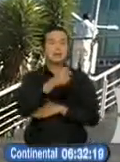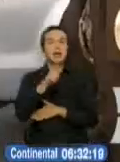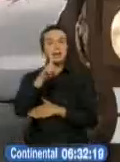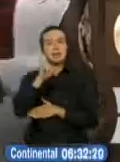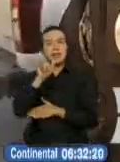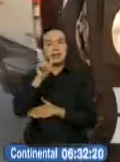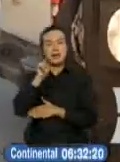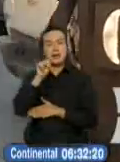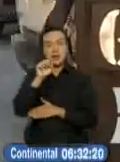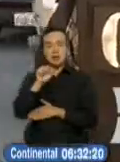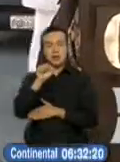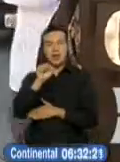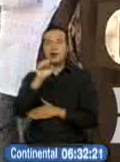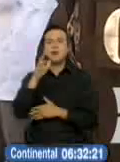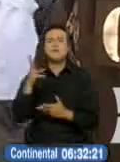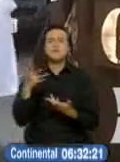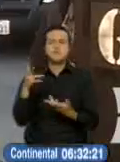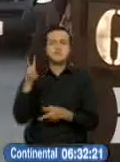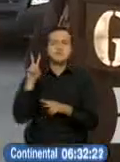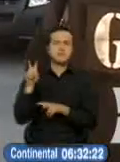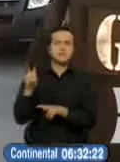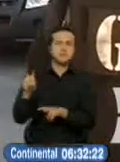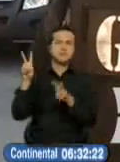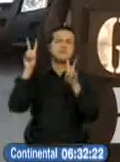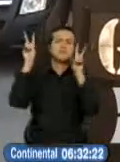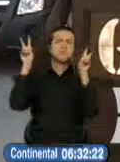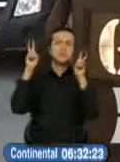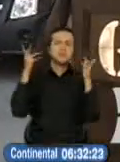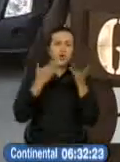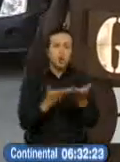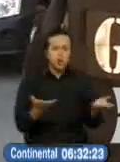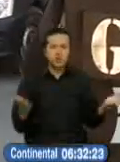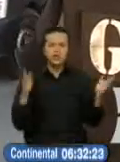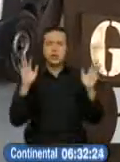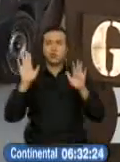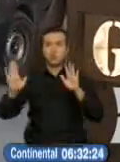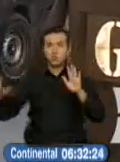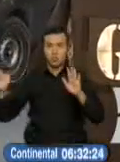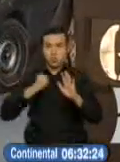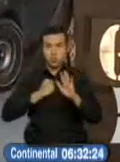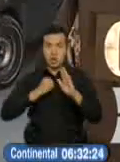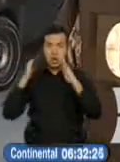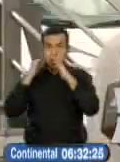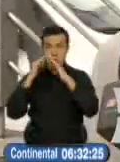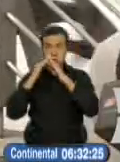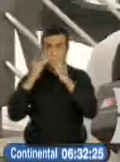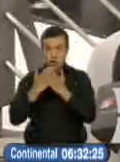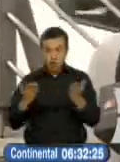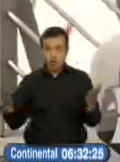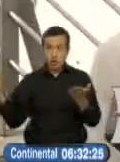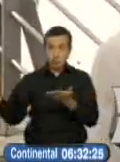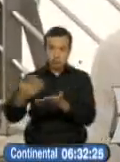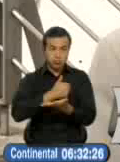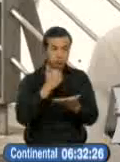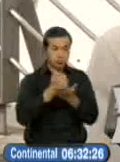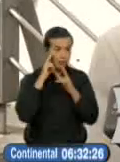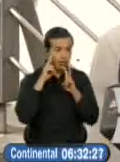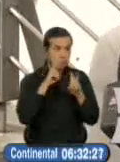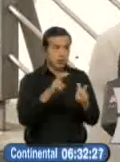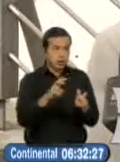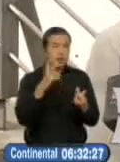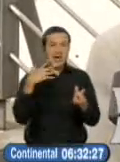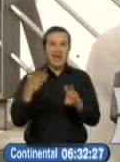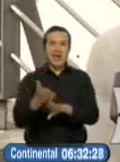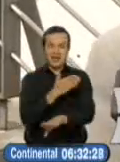Salazar, principalmente para reconocer información de los equipos incautados en las casas de los procesados. Este es producto de los